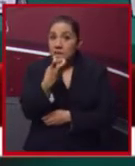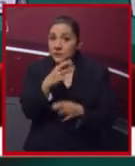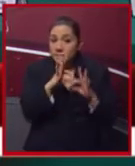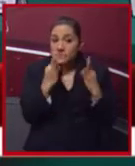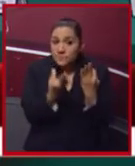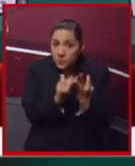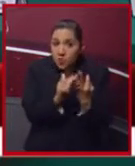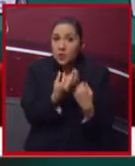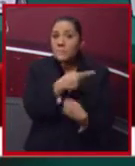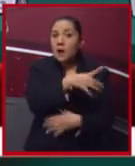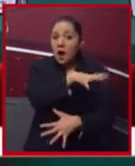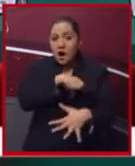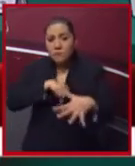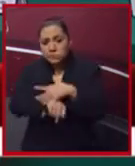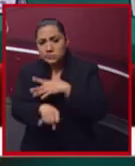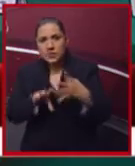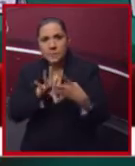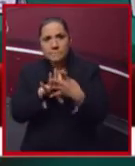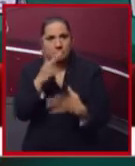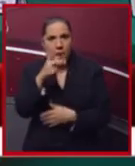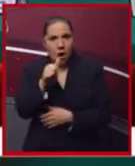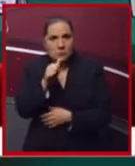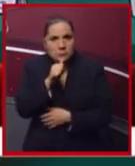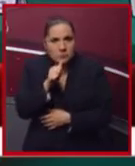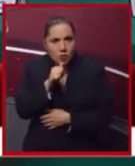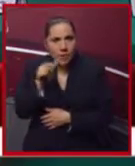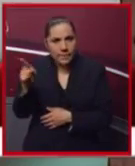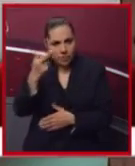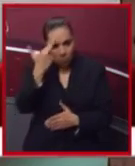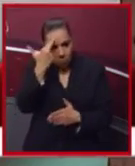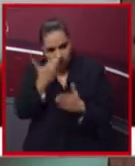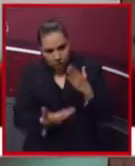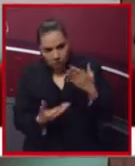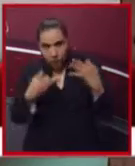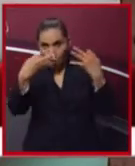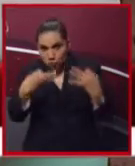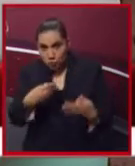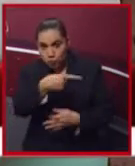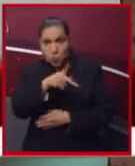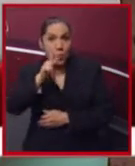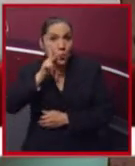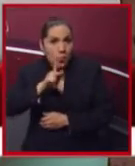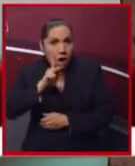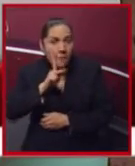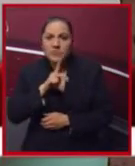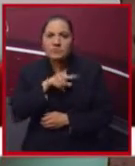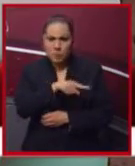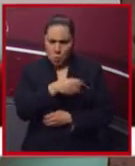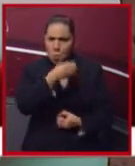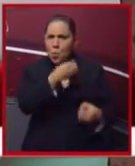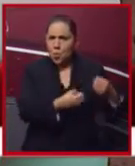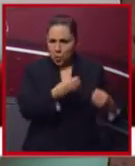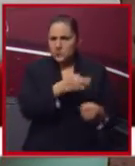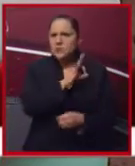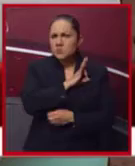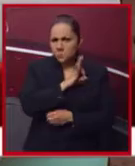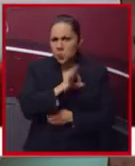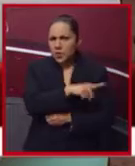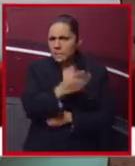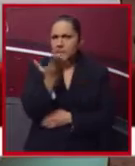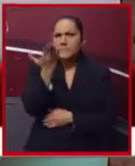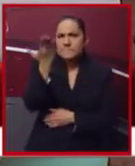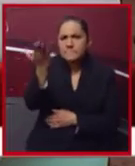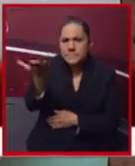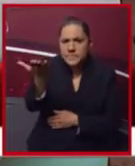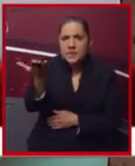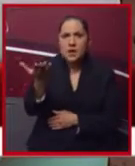las personas sin que estén condenadas por la comisión de un delito, y la prisión preventiva oficiosa es solicitada por un juez sin tener la